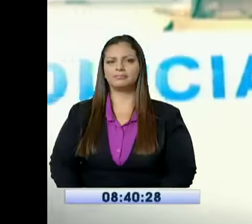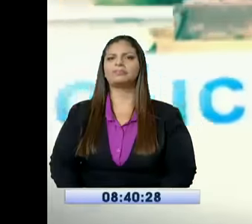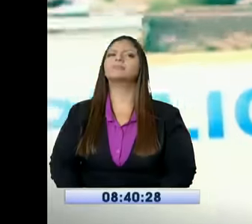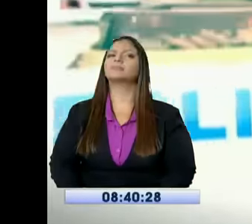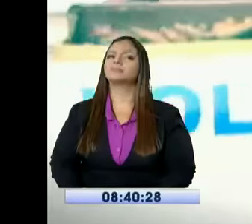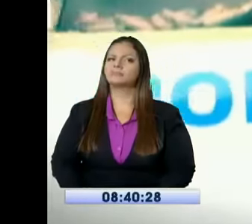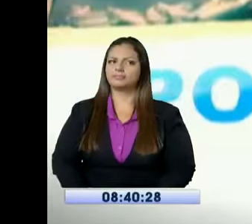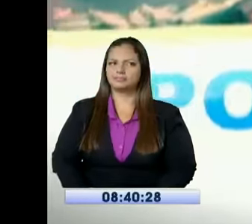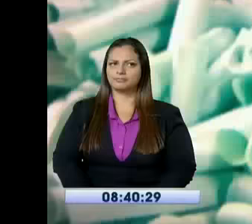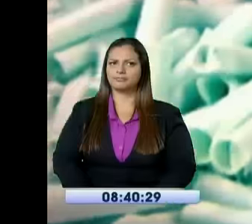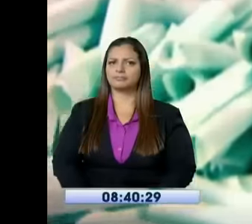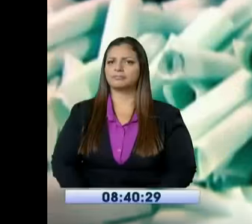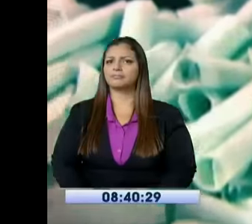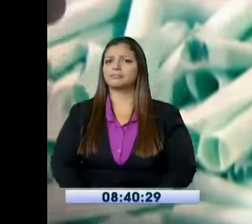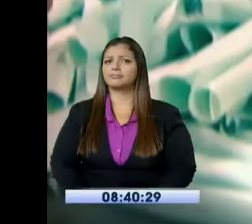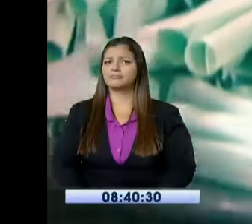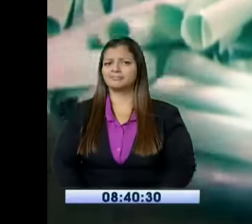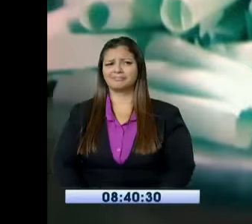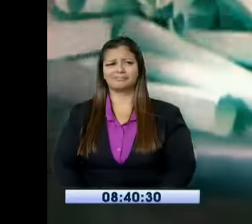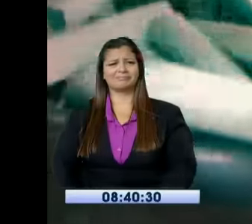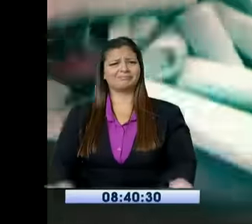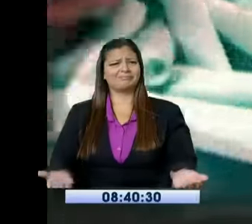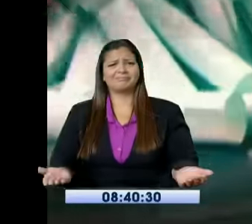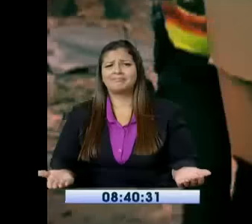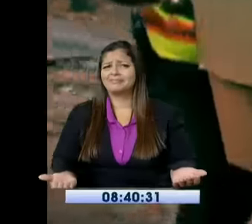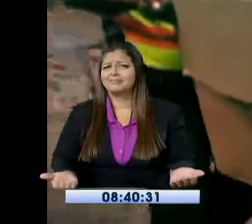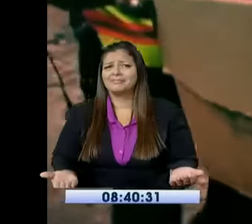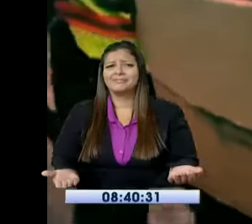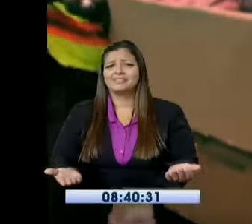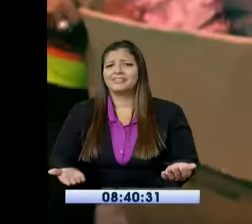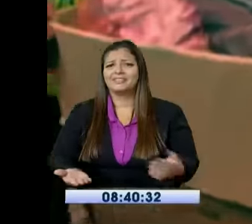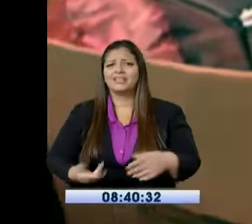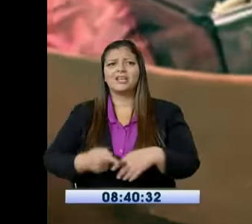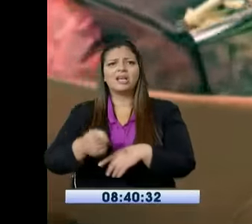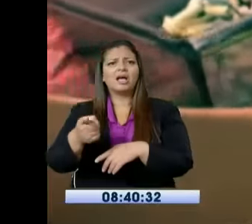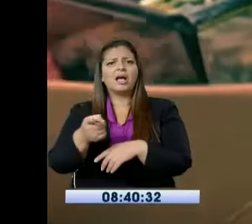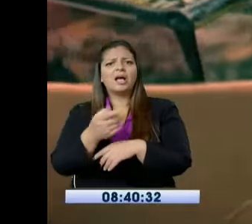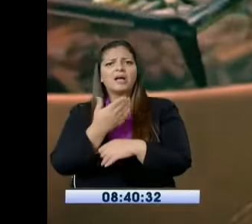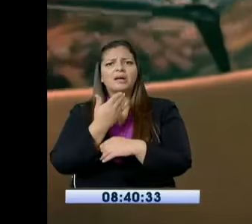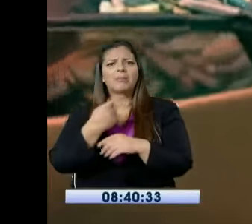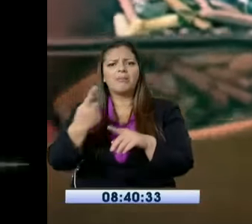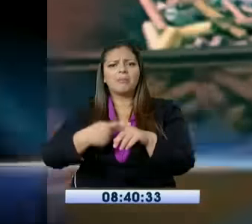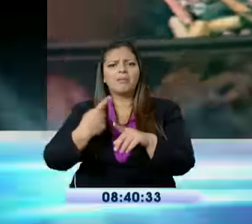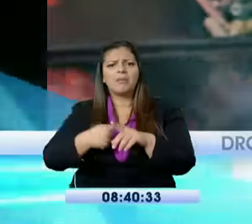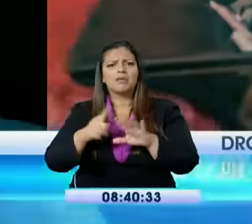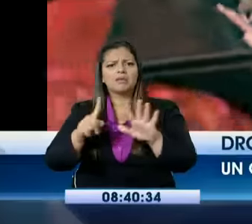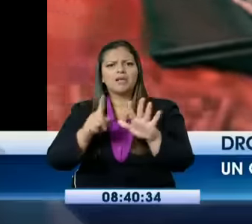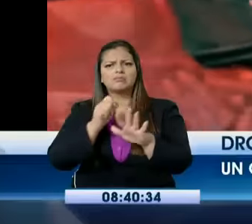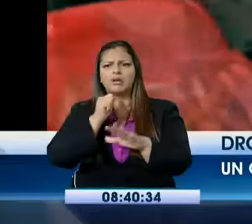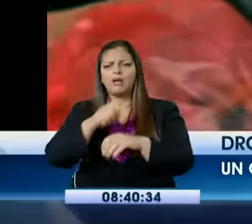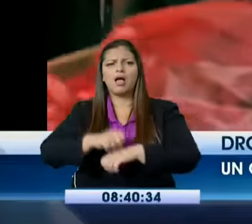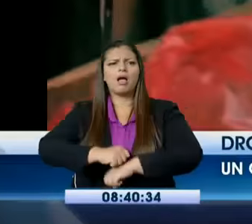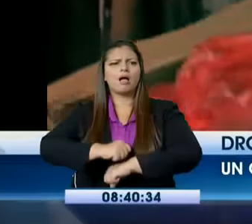Como que faltan todavía 6 meses para que termine el año, pero acá se quisieron adelantar.